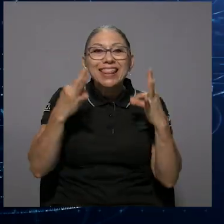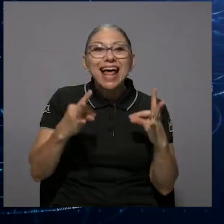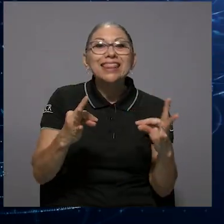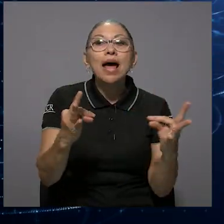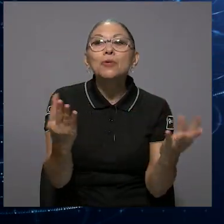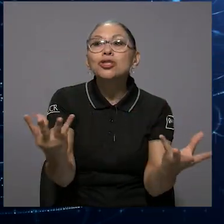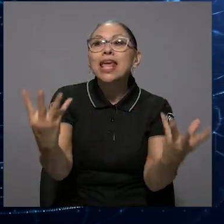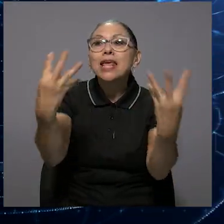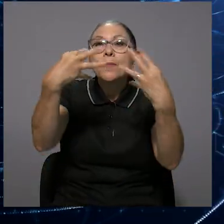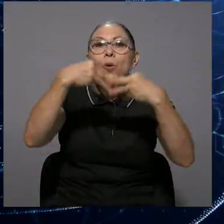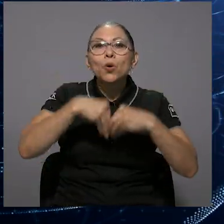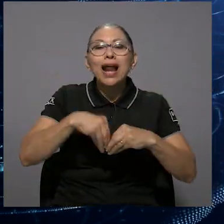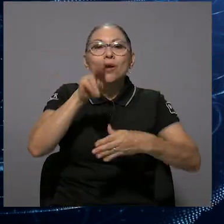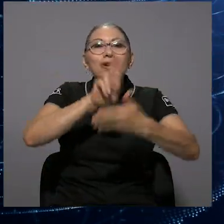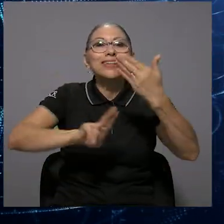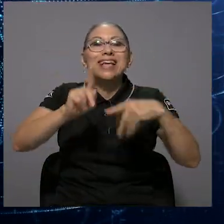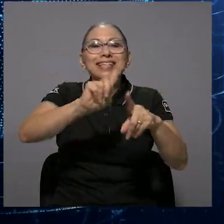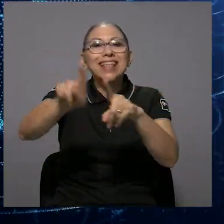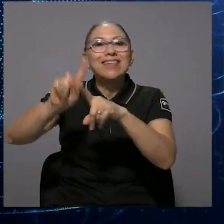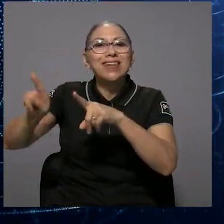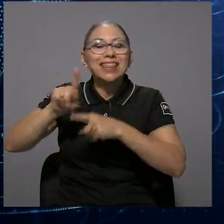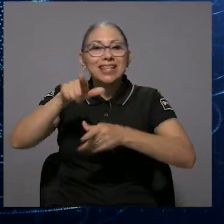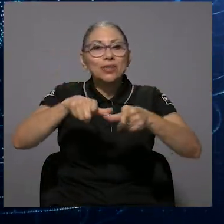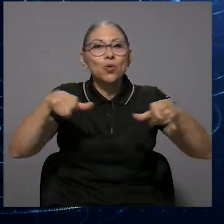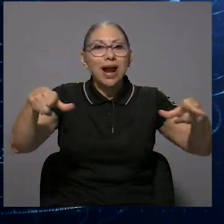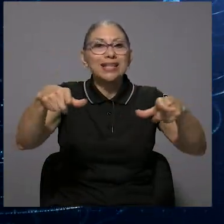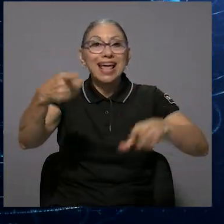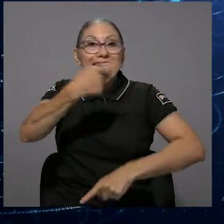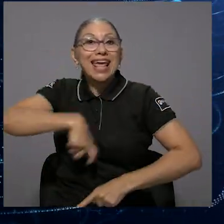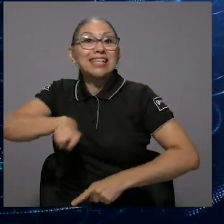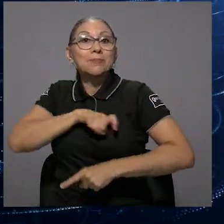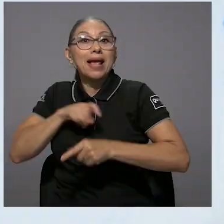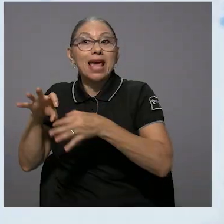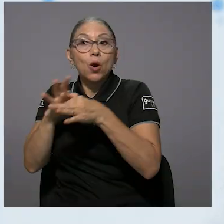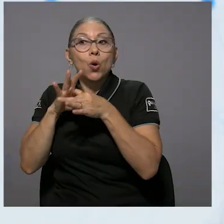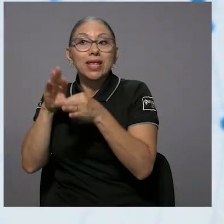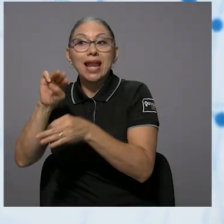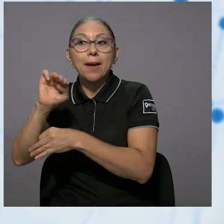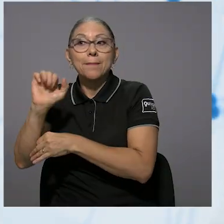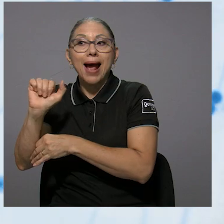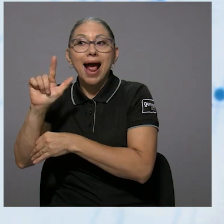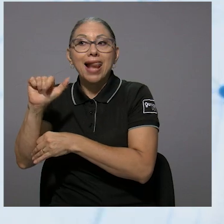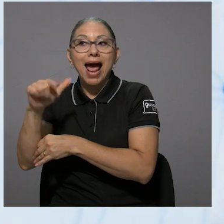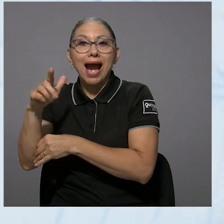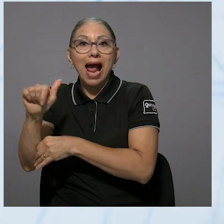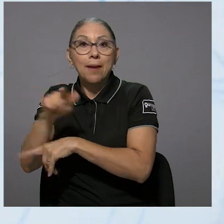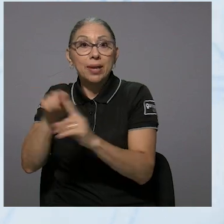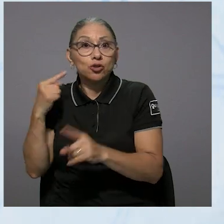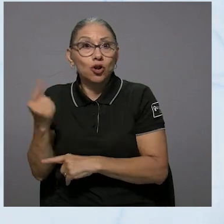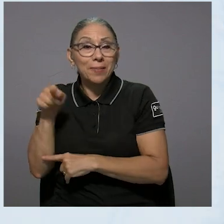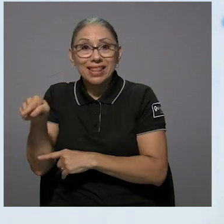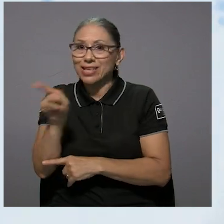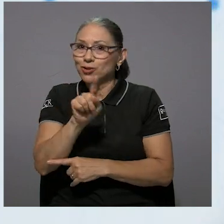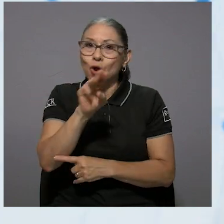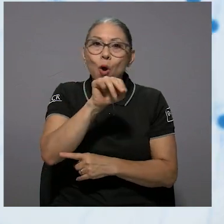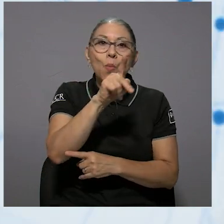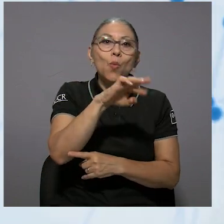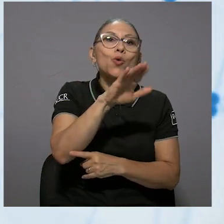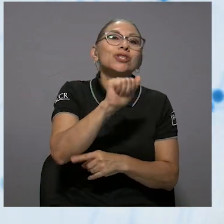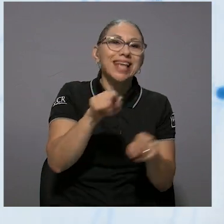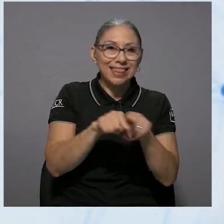universidades de diferente lugar. En España, por ejemplo, la coordinación la tiene Málaga, pero no solamente está presente Málaga, sino